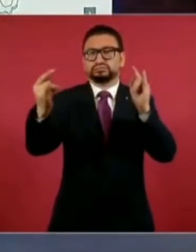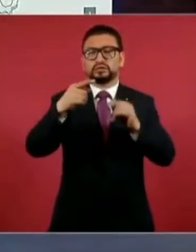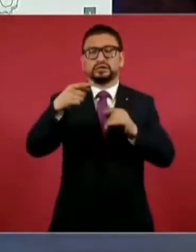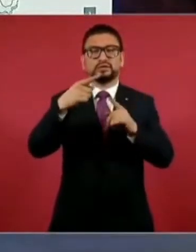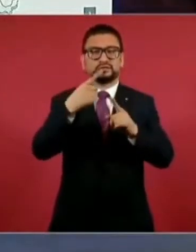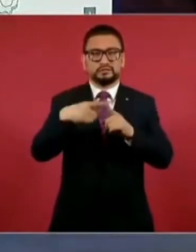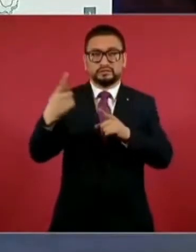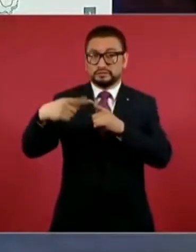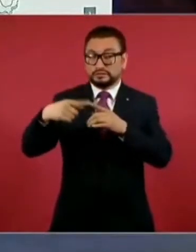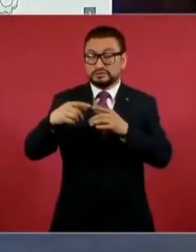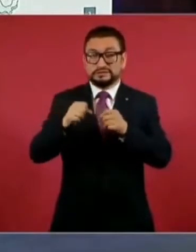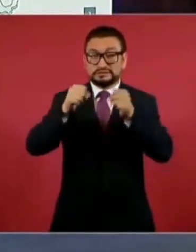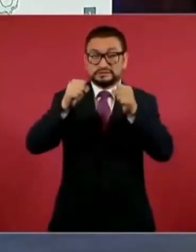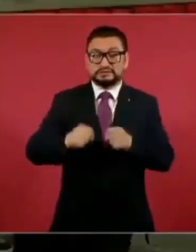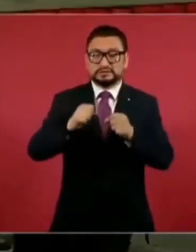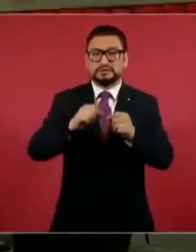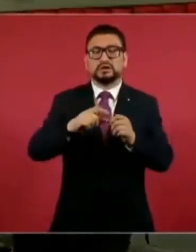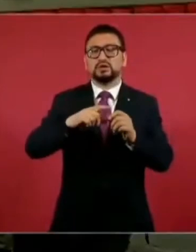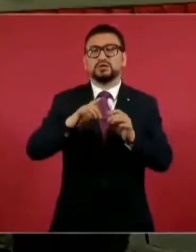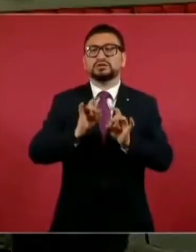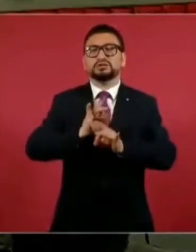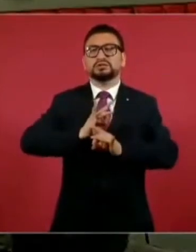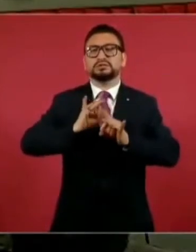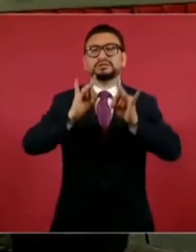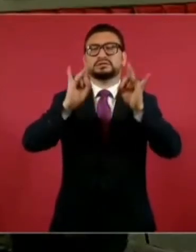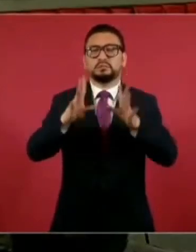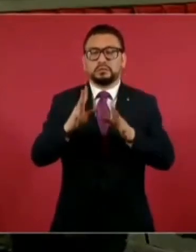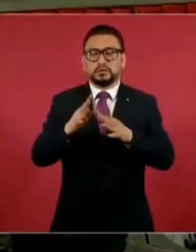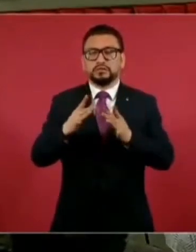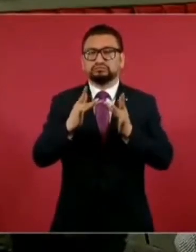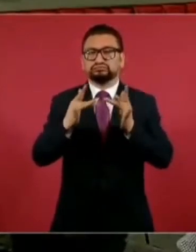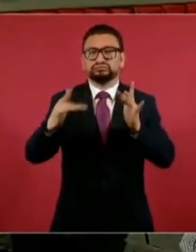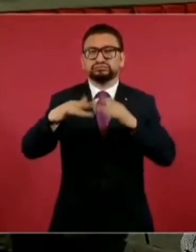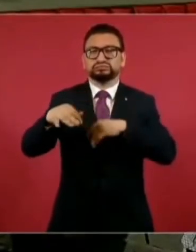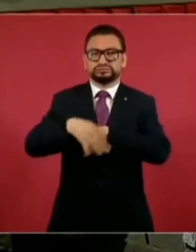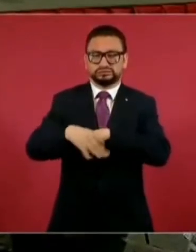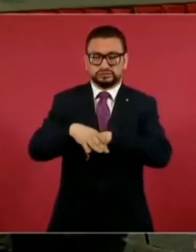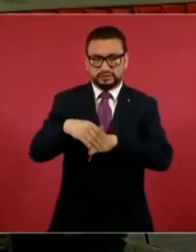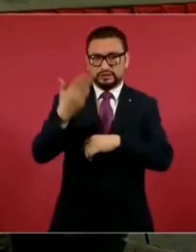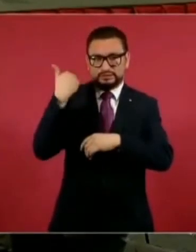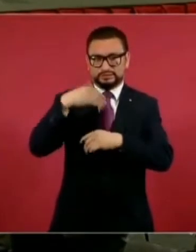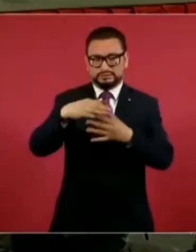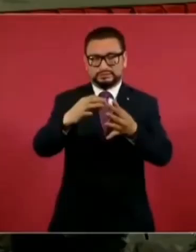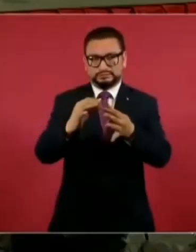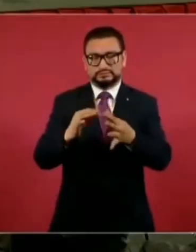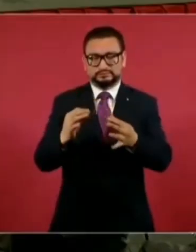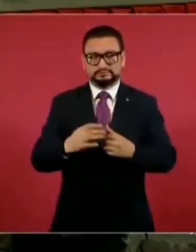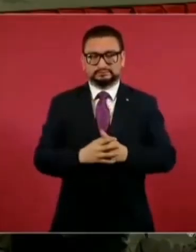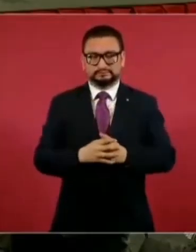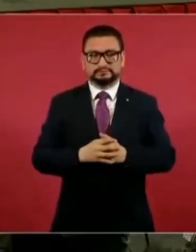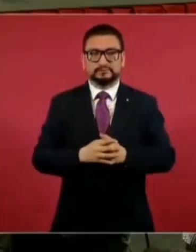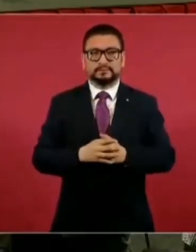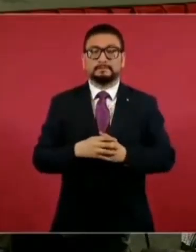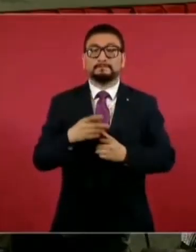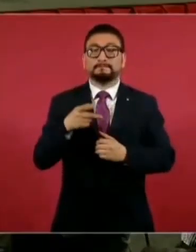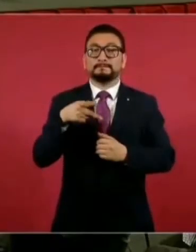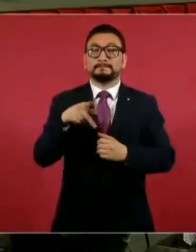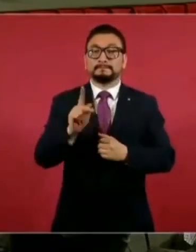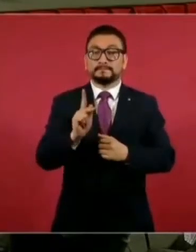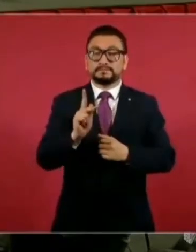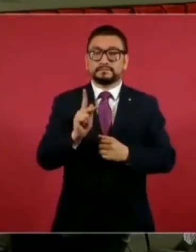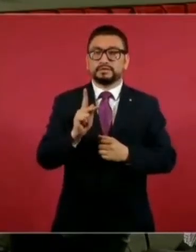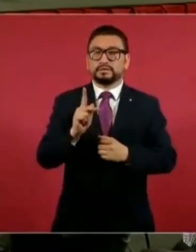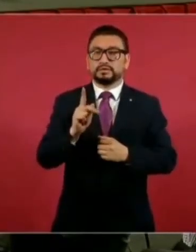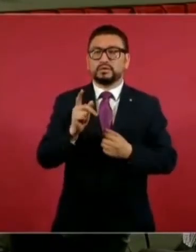contar con los sistemas de respaldo ante los efectos de intermitencia. Esto ya lo hemos comentado en otras ocasiones. Pero además,